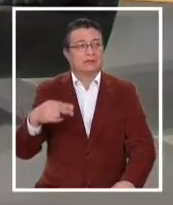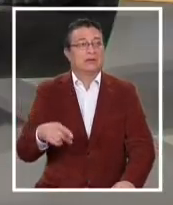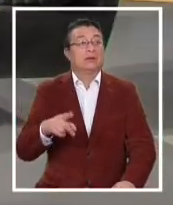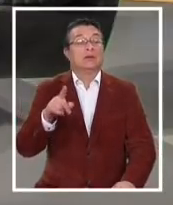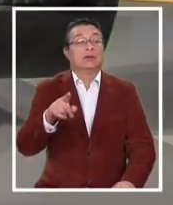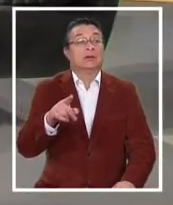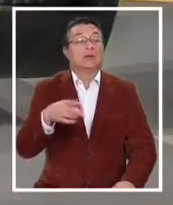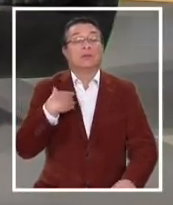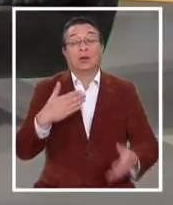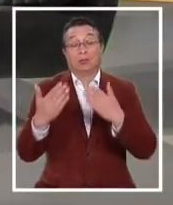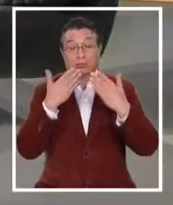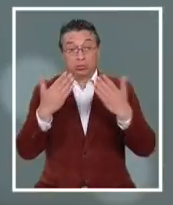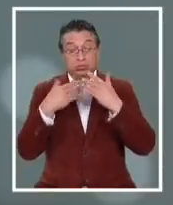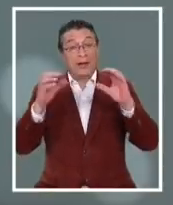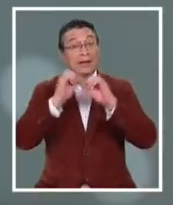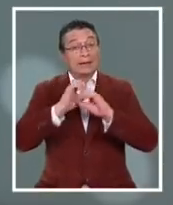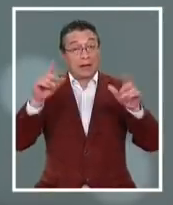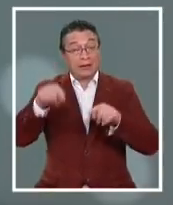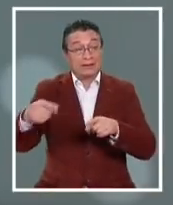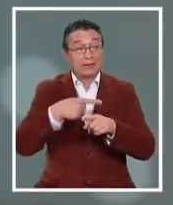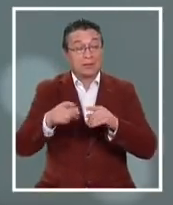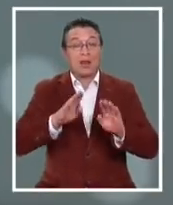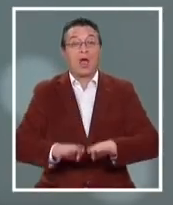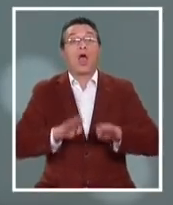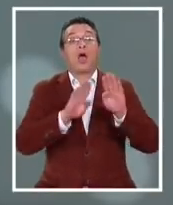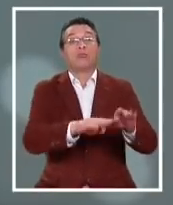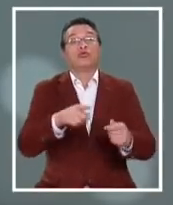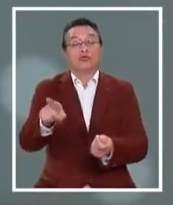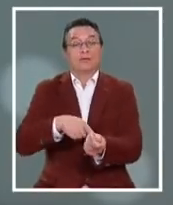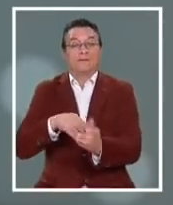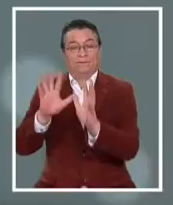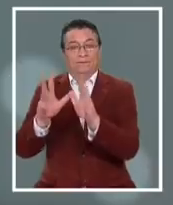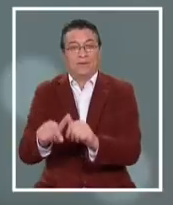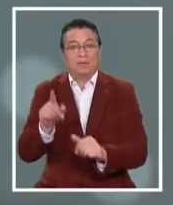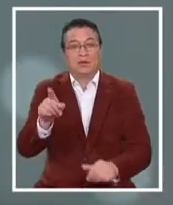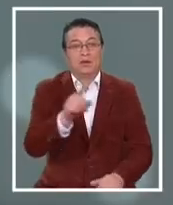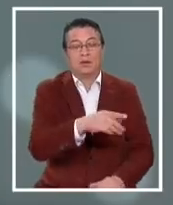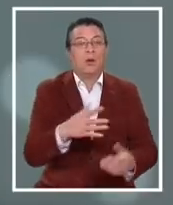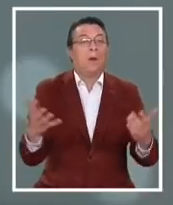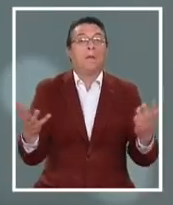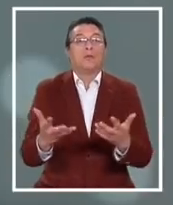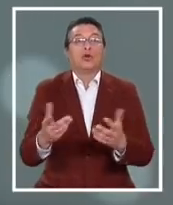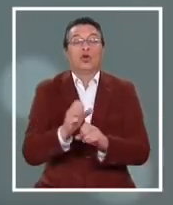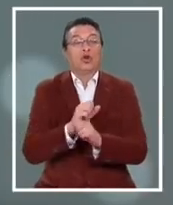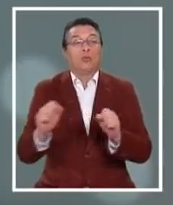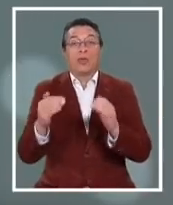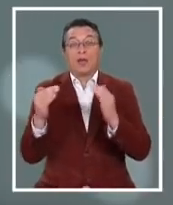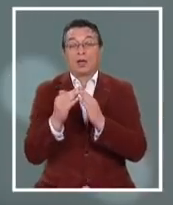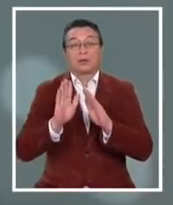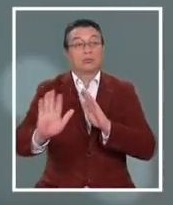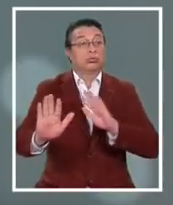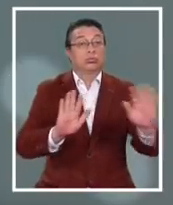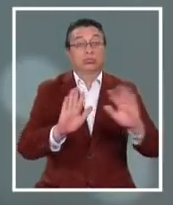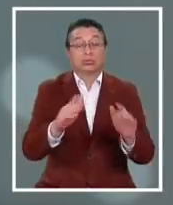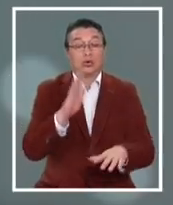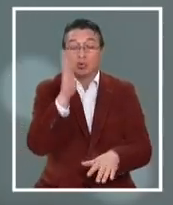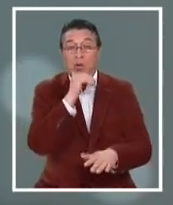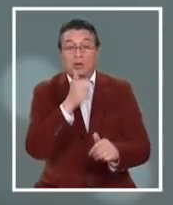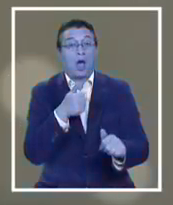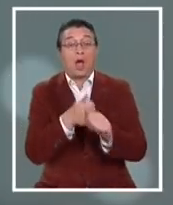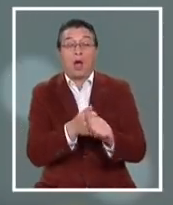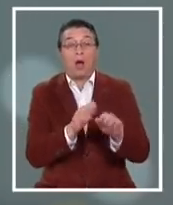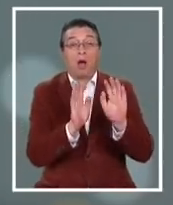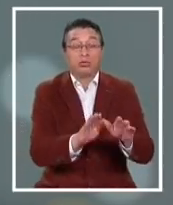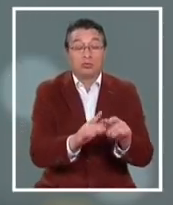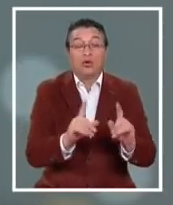Yo creo que la discusión clave esta semana es el apoyo a las familias, porque no se puede quedar la gente en su casa si es que no tiene el apoyo necesario. Y